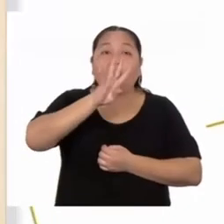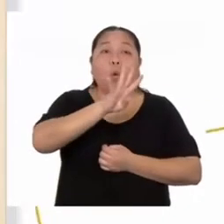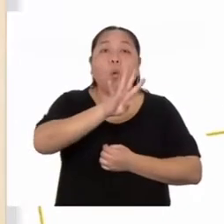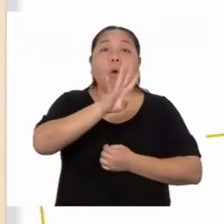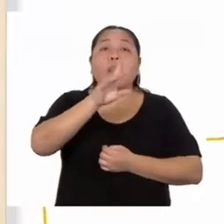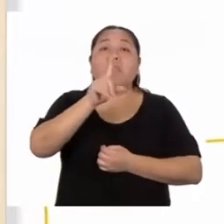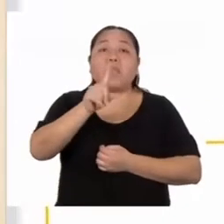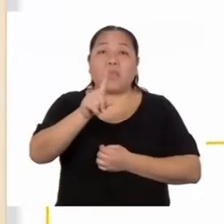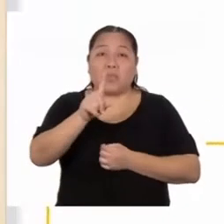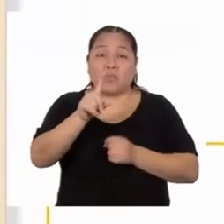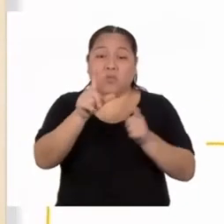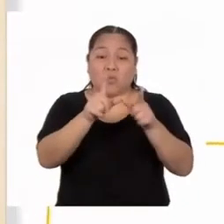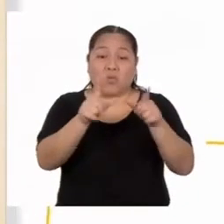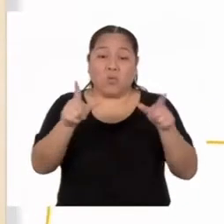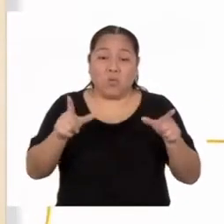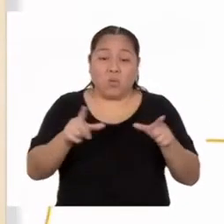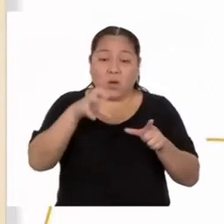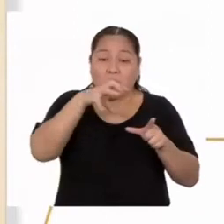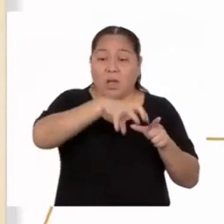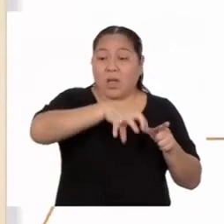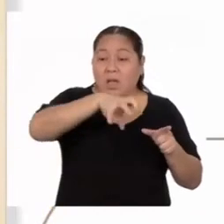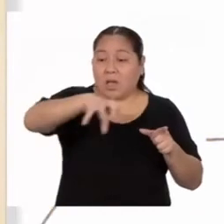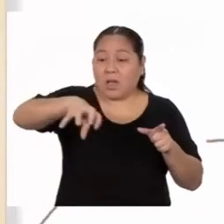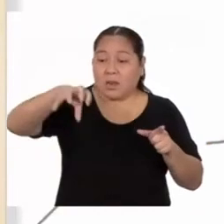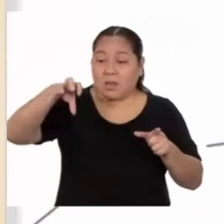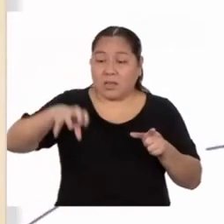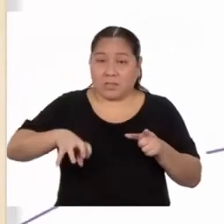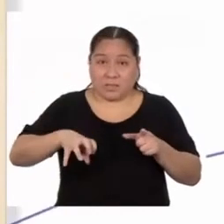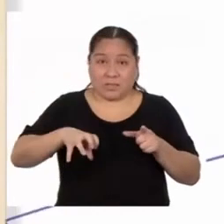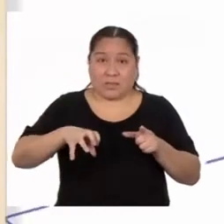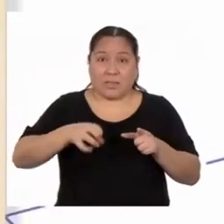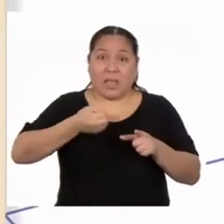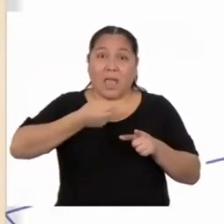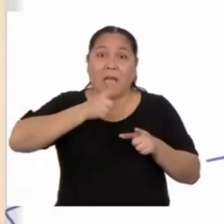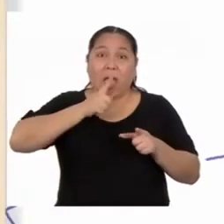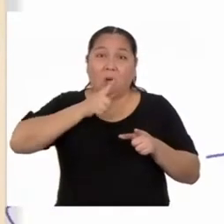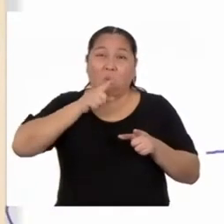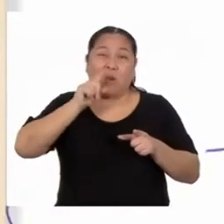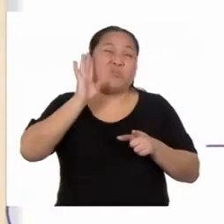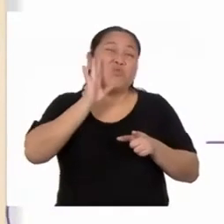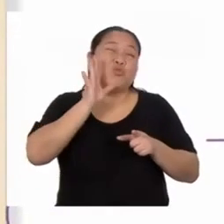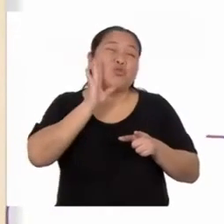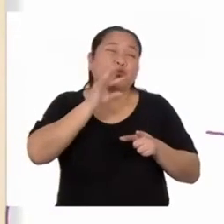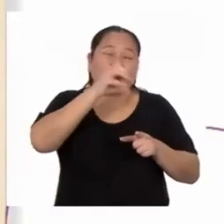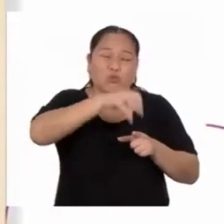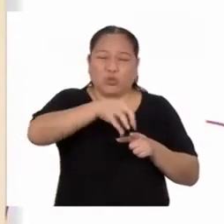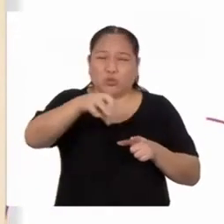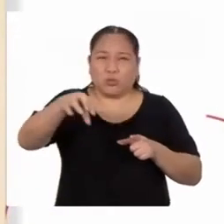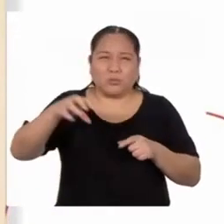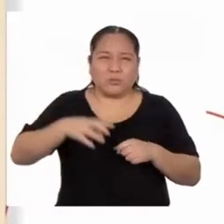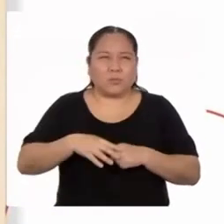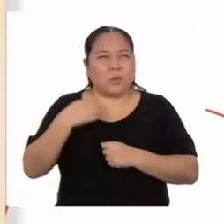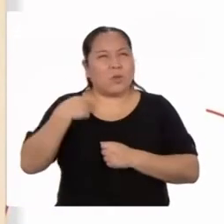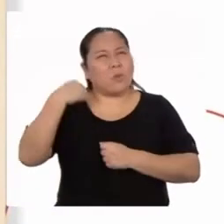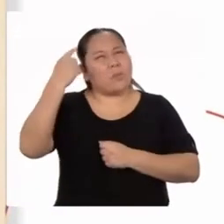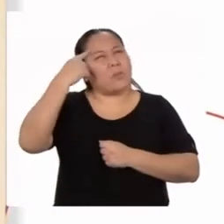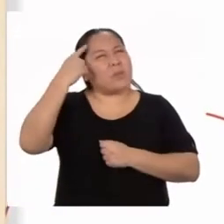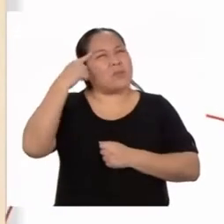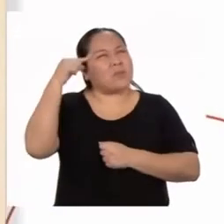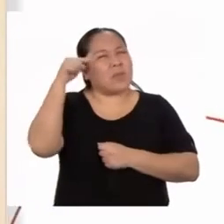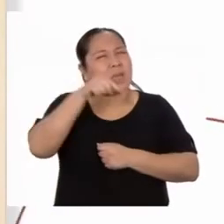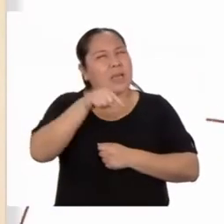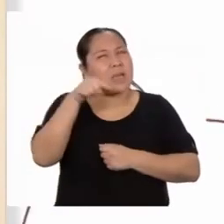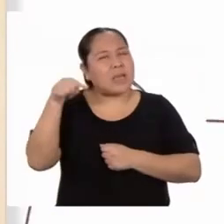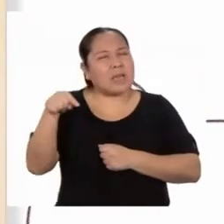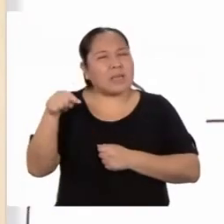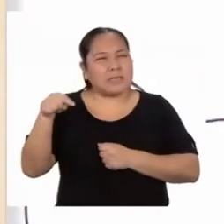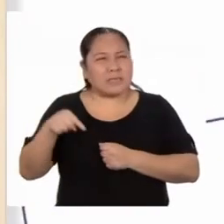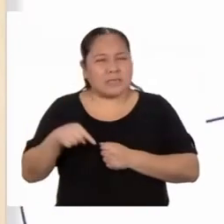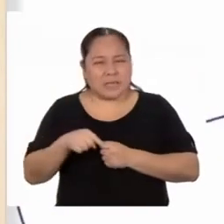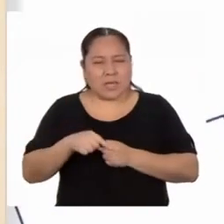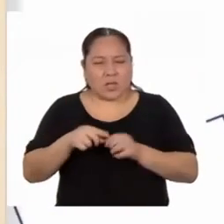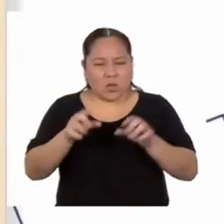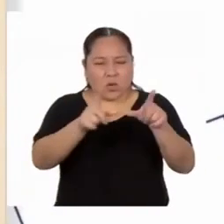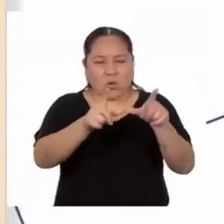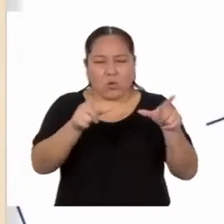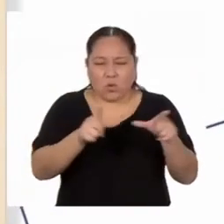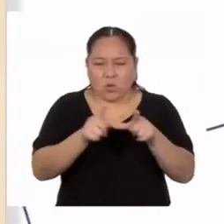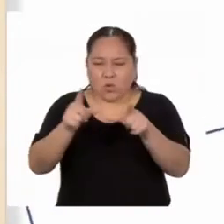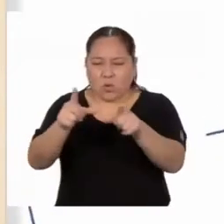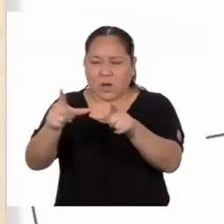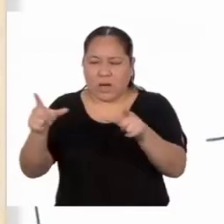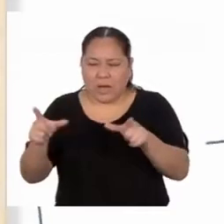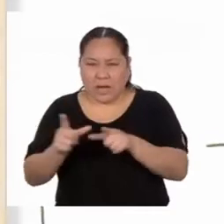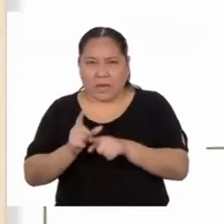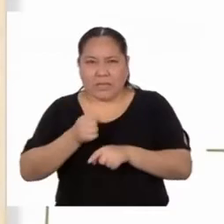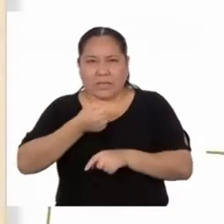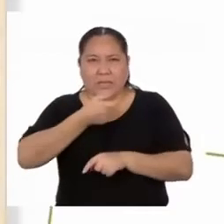unidades hidrográficas contaminadas. Creo que es esta cantidad de unidades